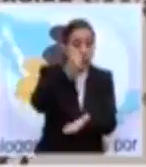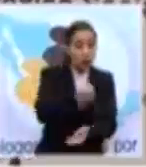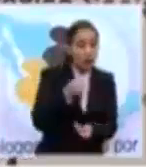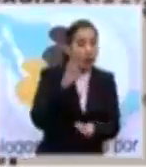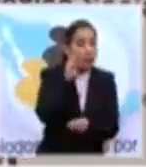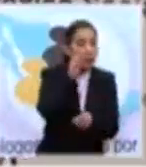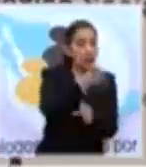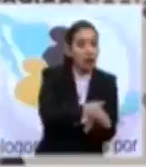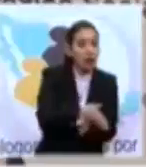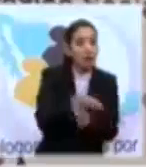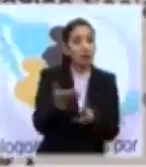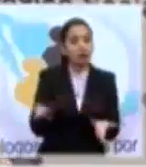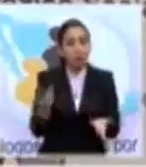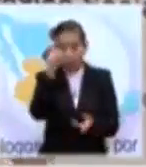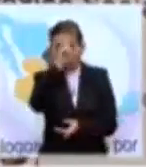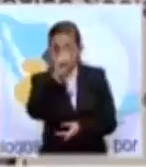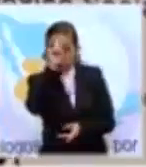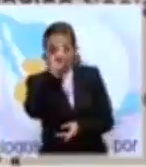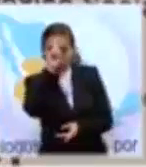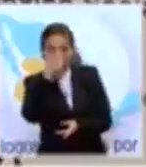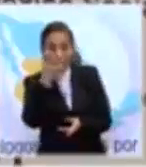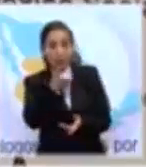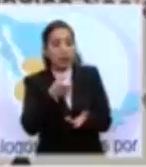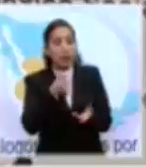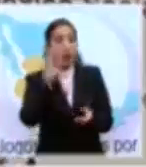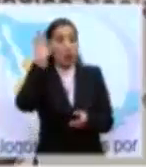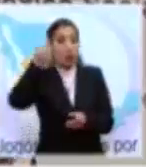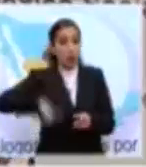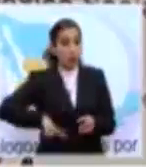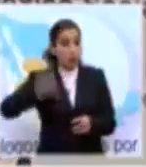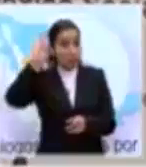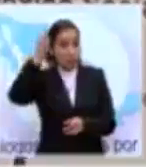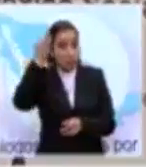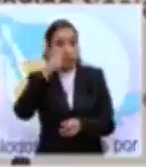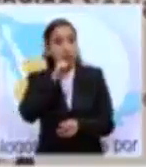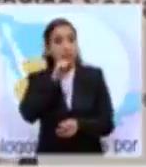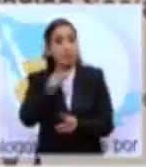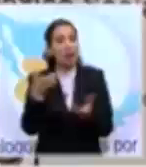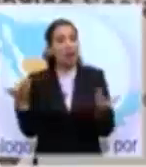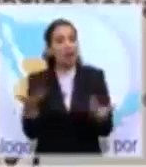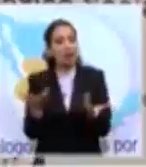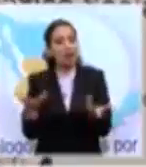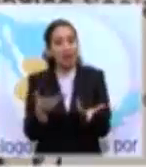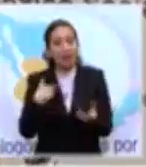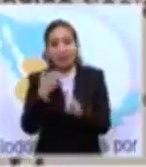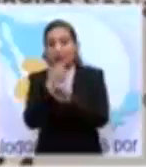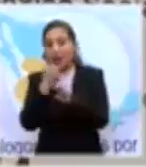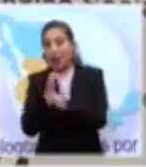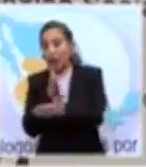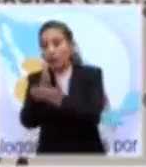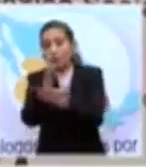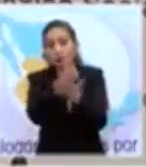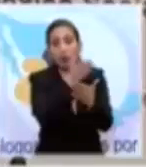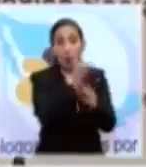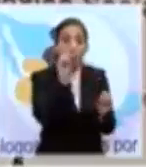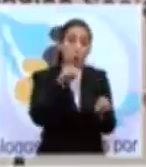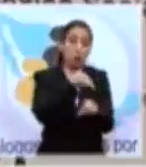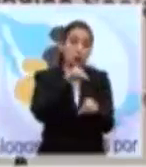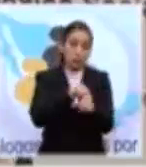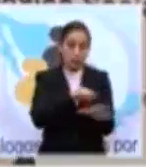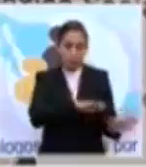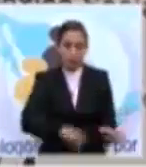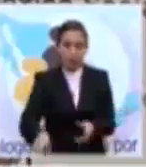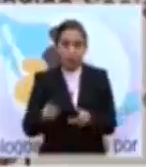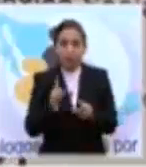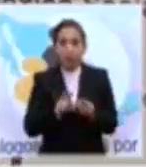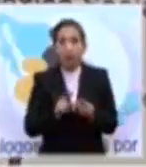para auditar no solamente el gasto del gobierno federal, sino que pueda revisar casos en los estados y casos en los municipios. En segundo lugar,